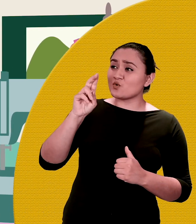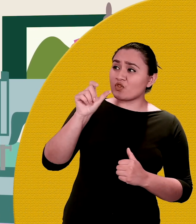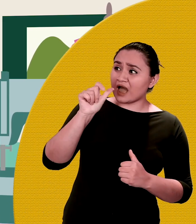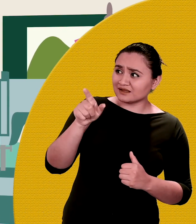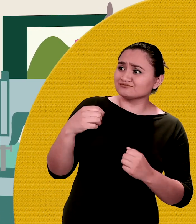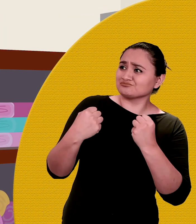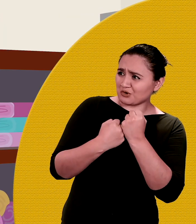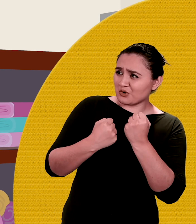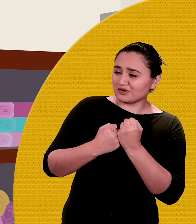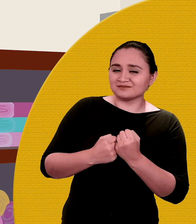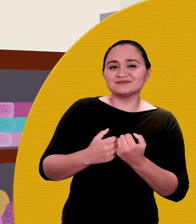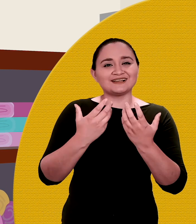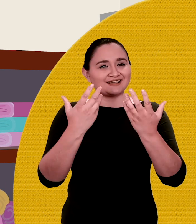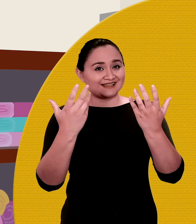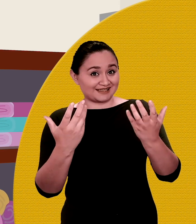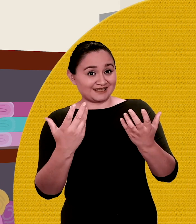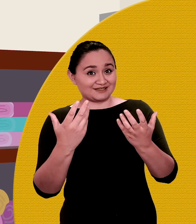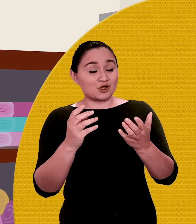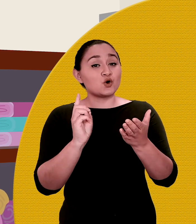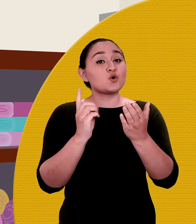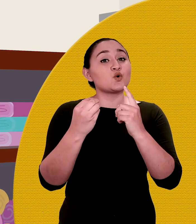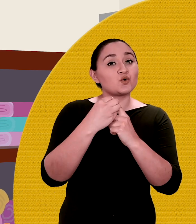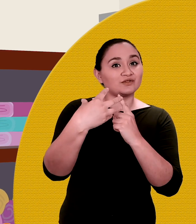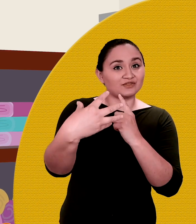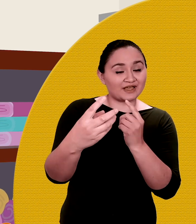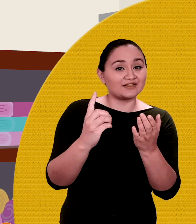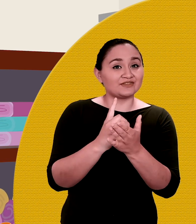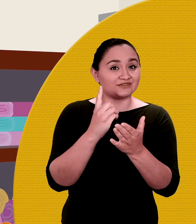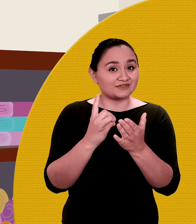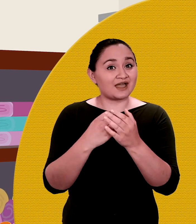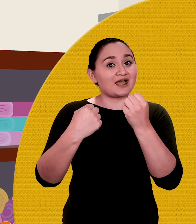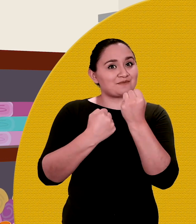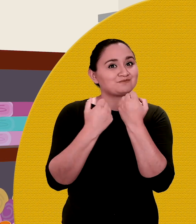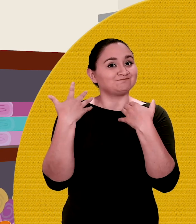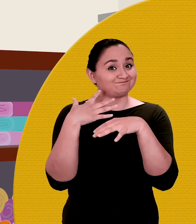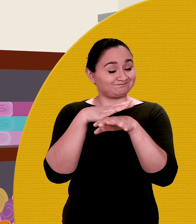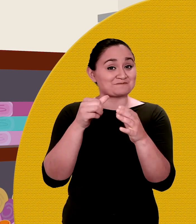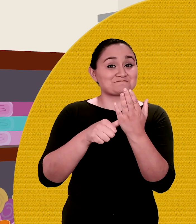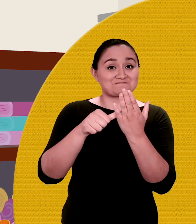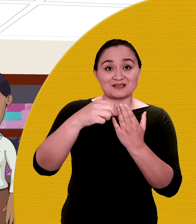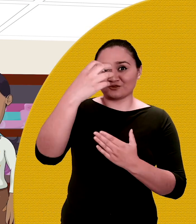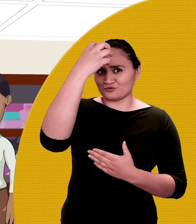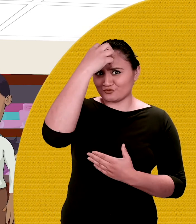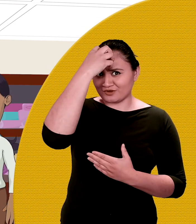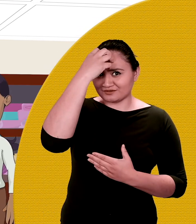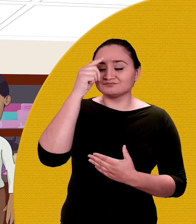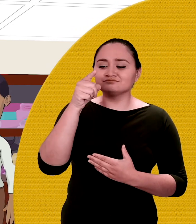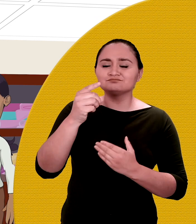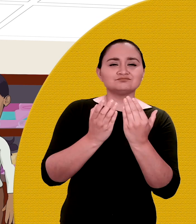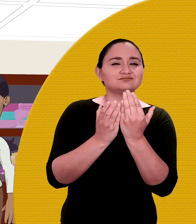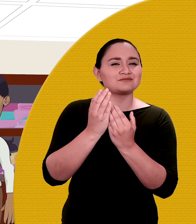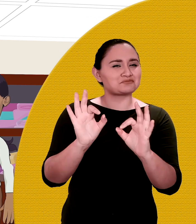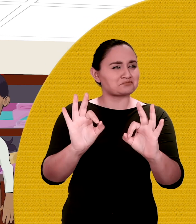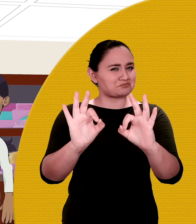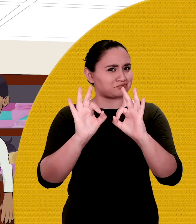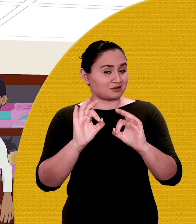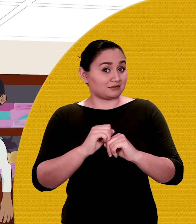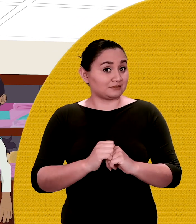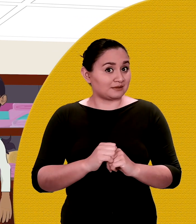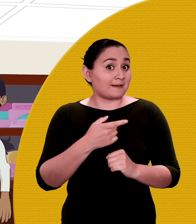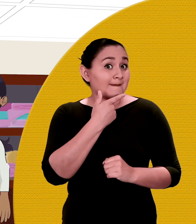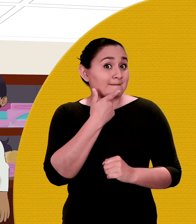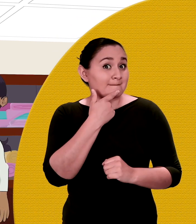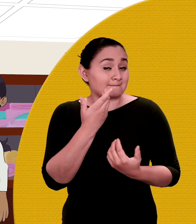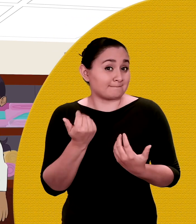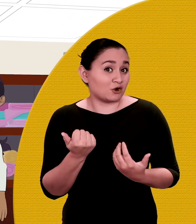UDAI. Exacto. Las unidades distritales de apoyo a la inclusión del Ministerio de Educación. Ese servicio es genial, pero